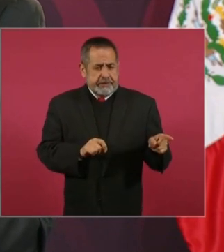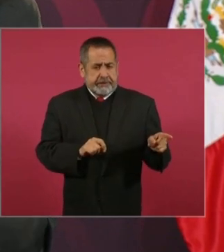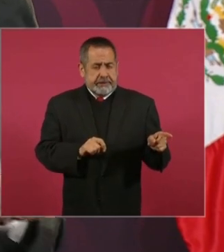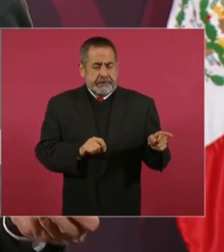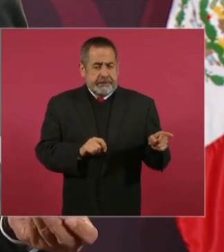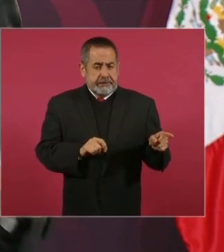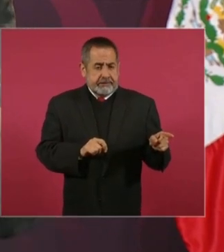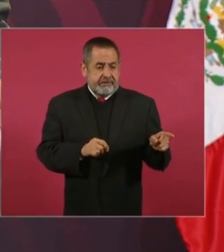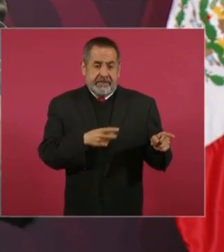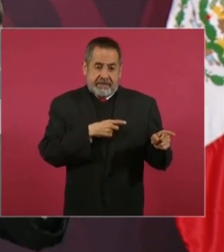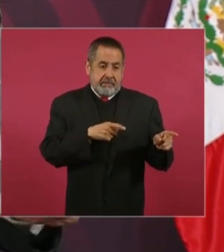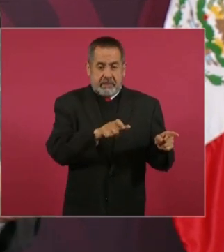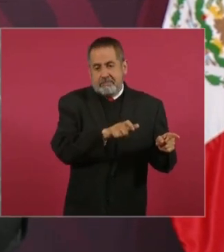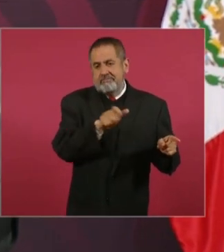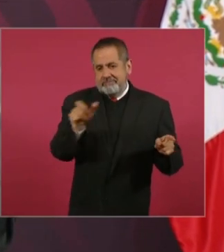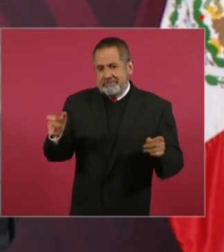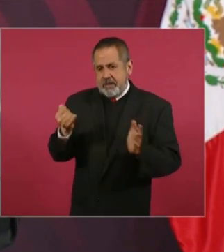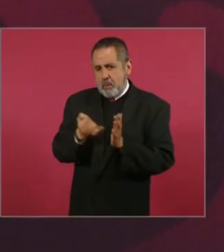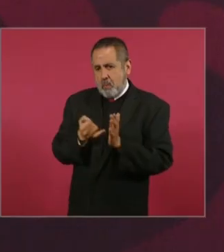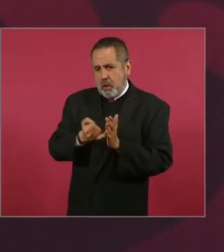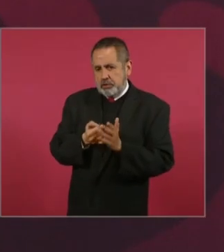pues tenía que pagar impuestos